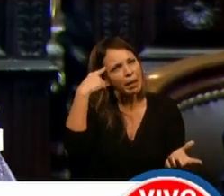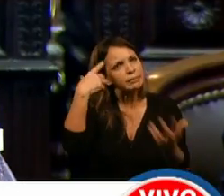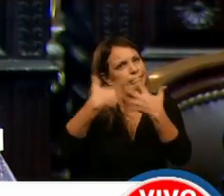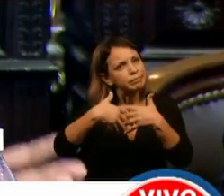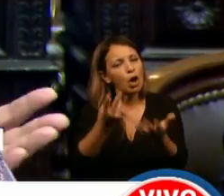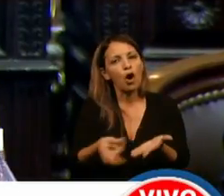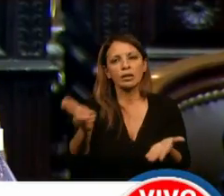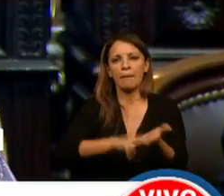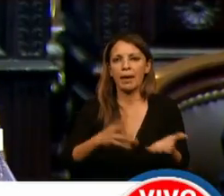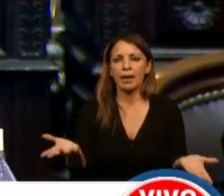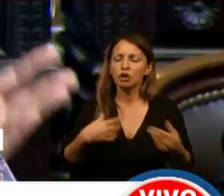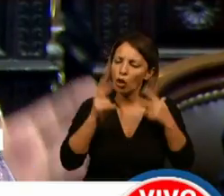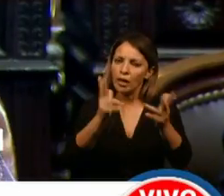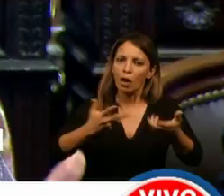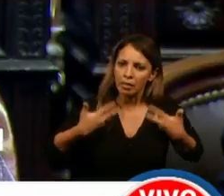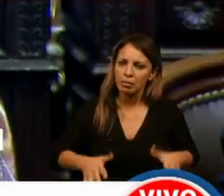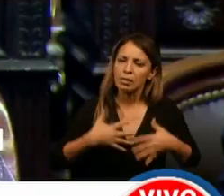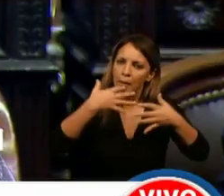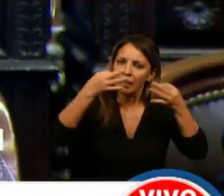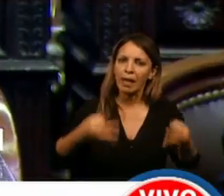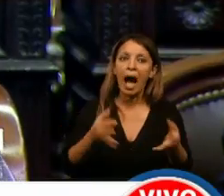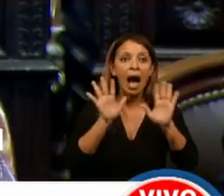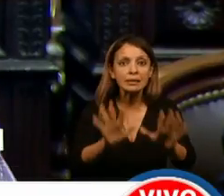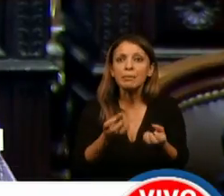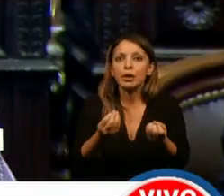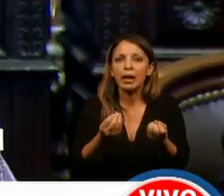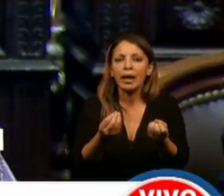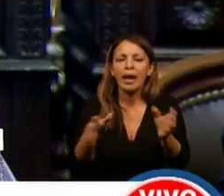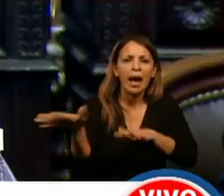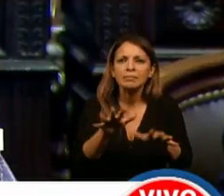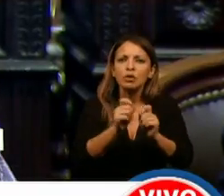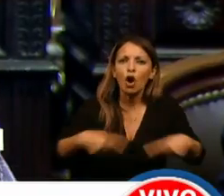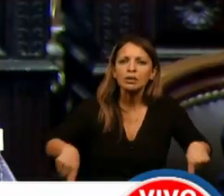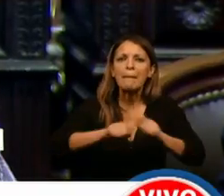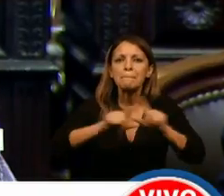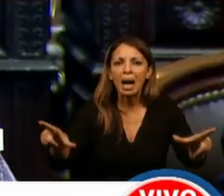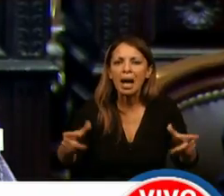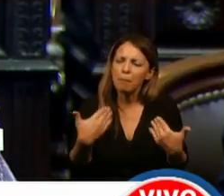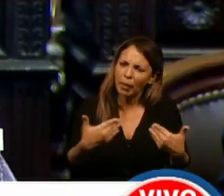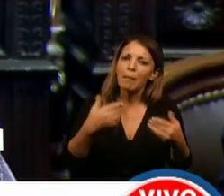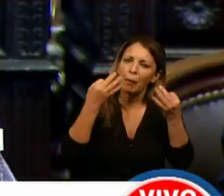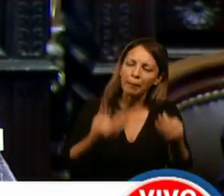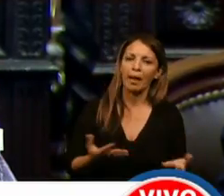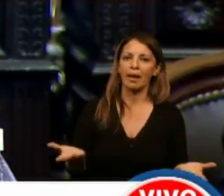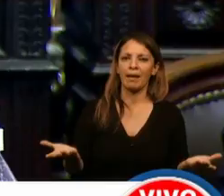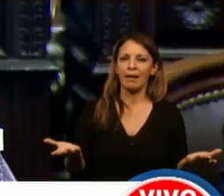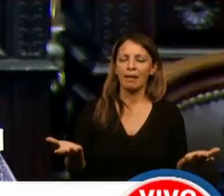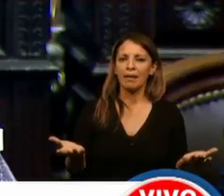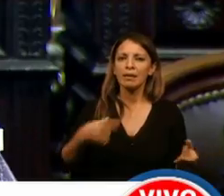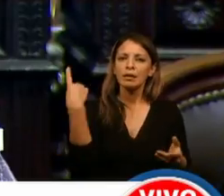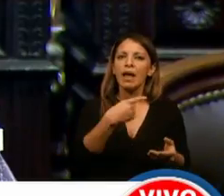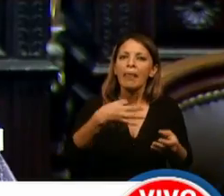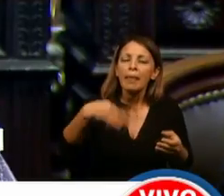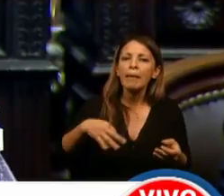lealtad lo dijo con sinceridad porque hacemos las cosas mal cuando se puede hacer bien y tenemos que tomar